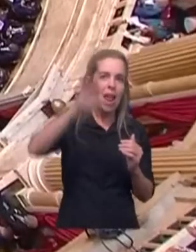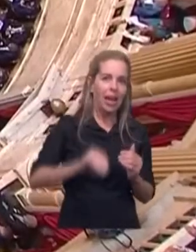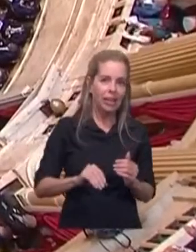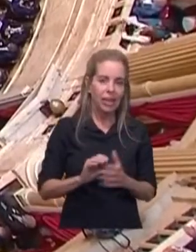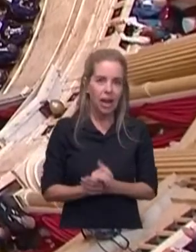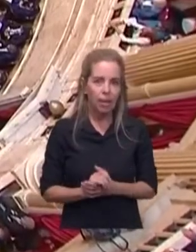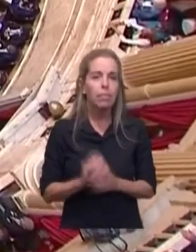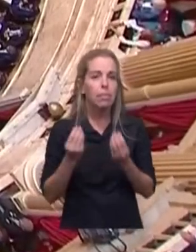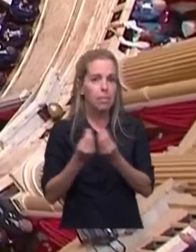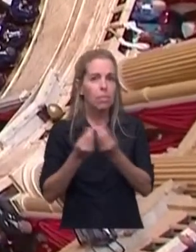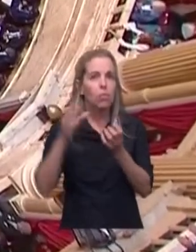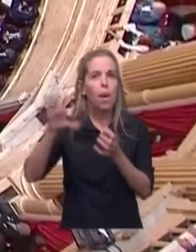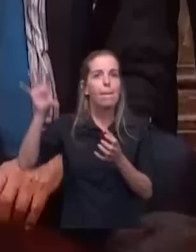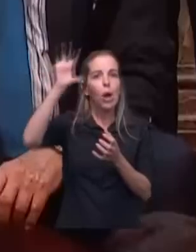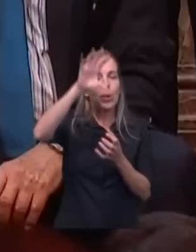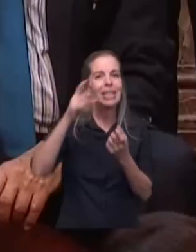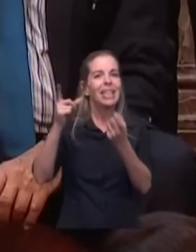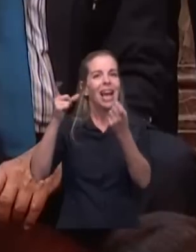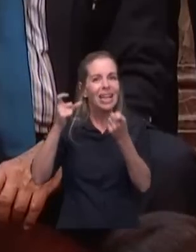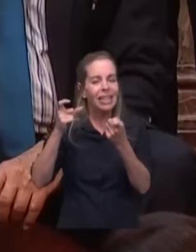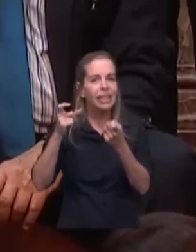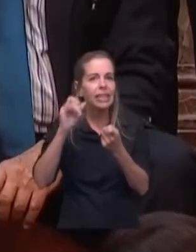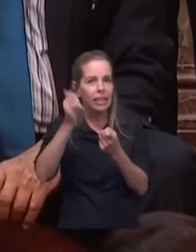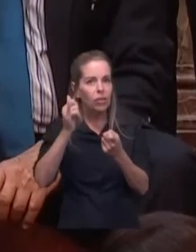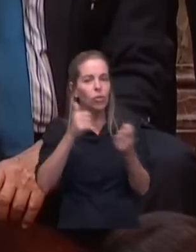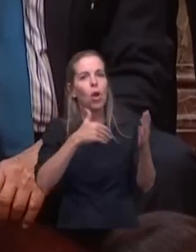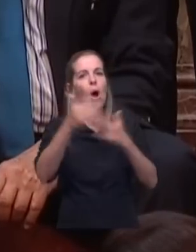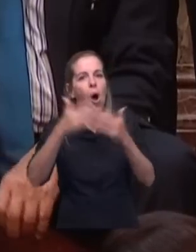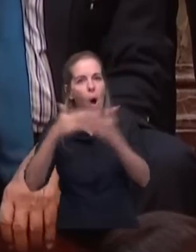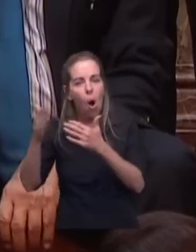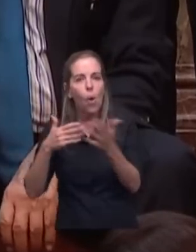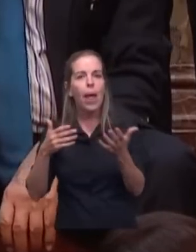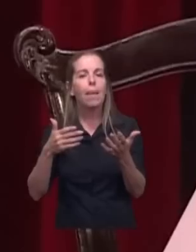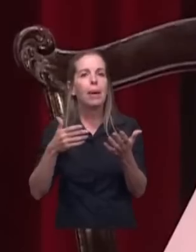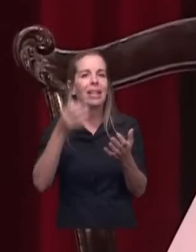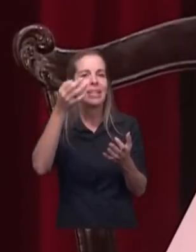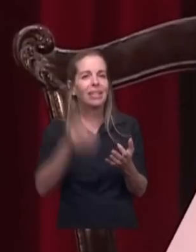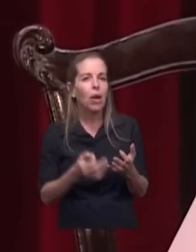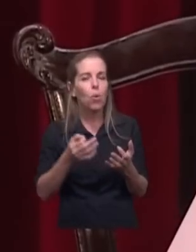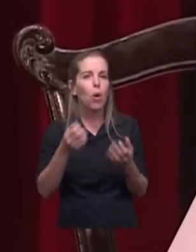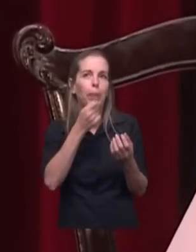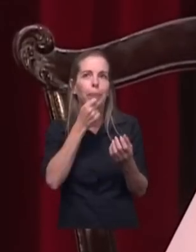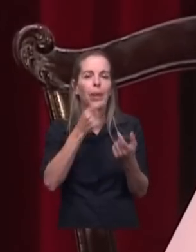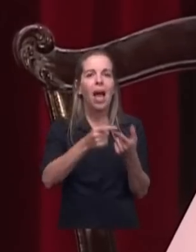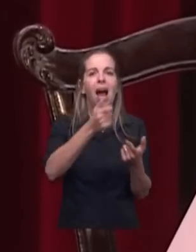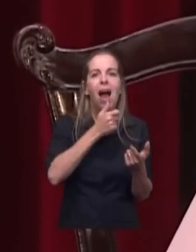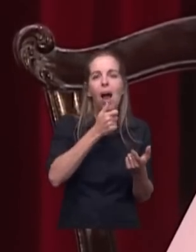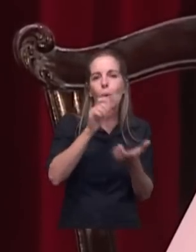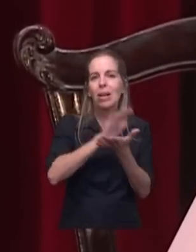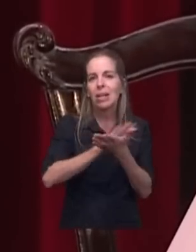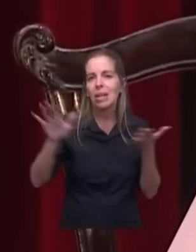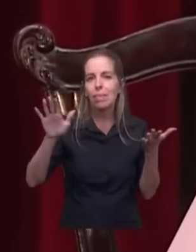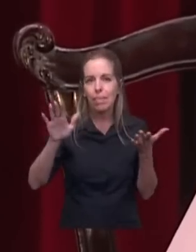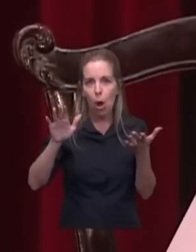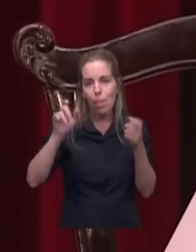muchas provincias necesitan realizar obras que permiten asegurar servicios tan esenciales como el agua potable